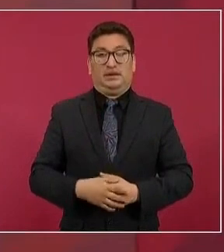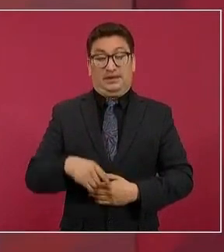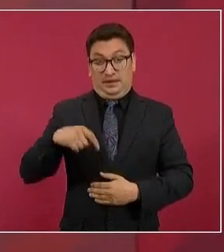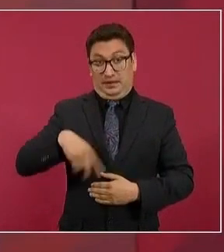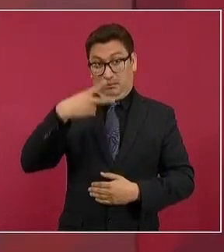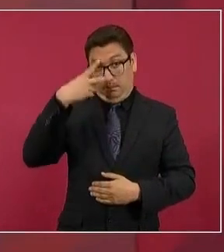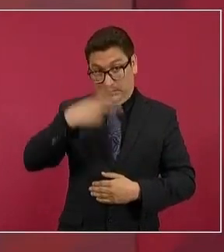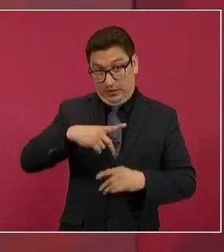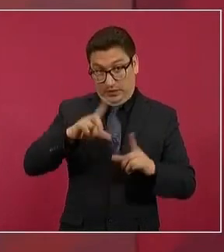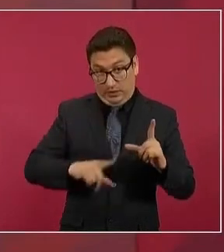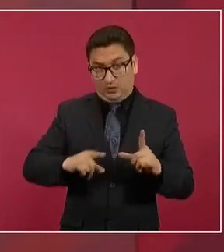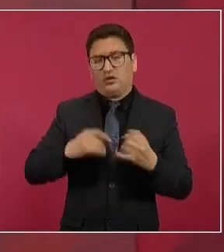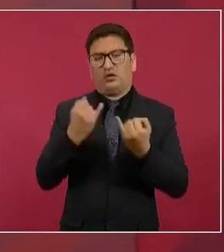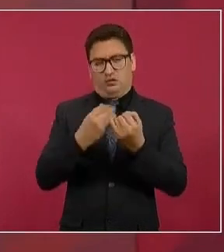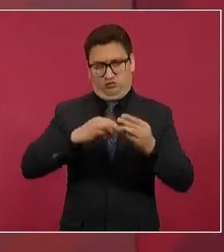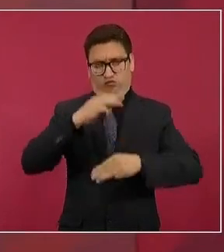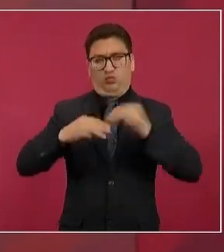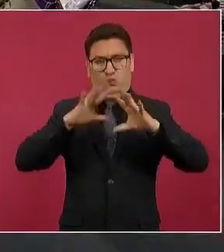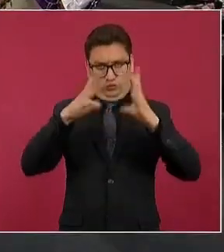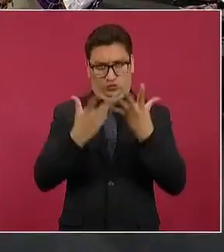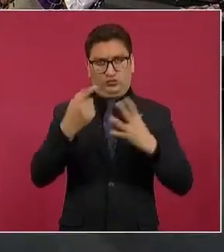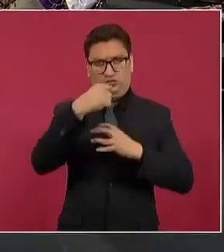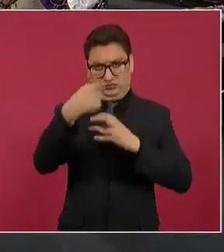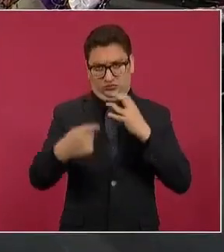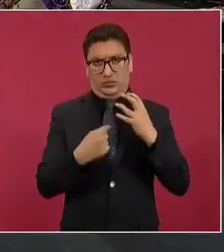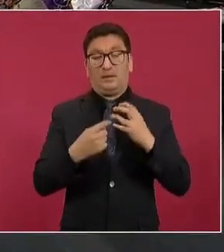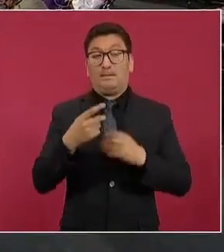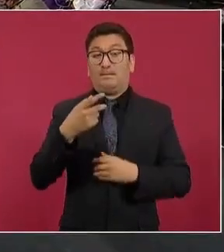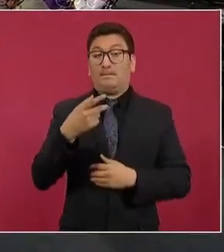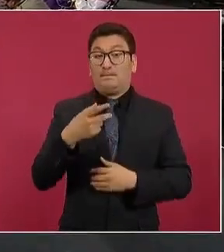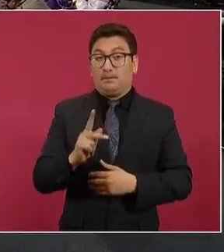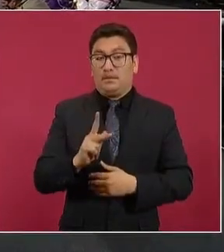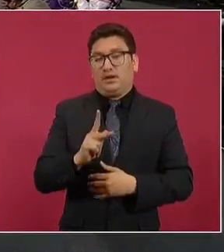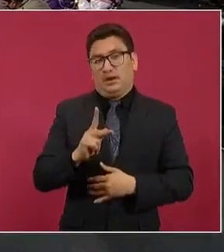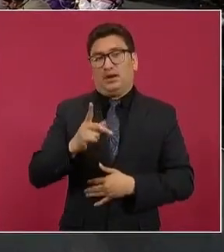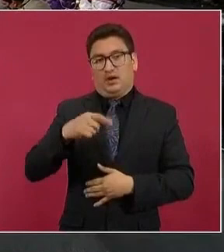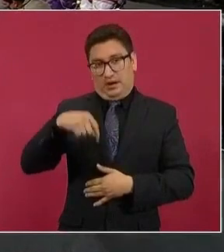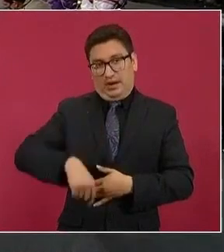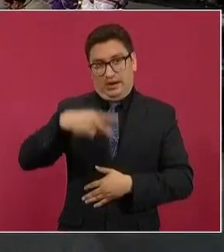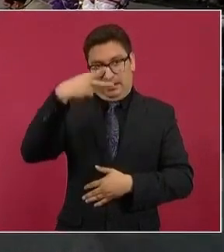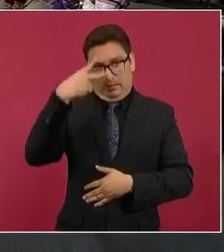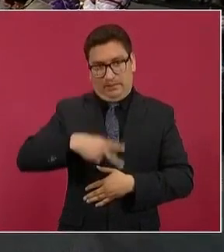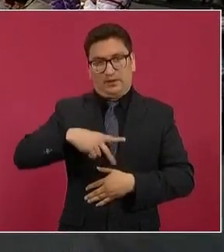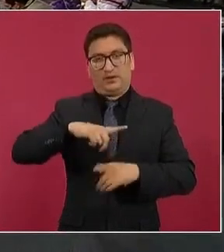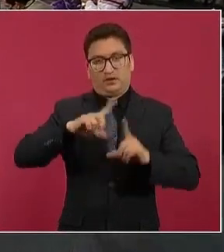y en el mundo. Sin embargo, como ya estábamos vacunados,